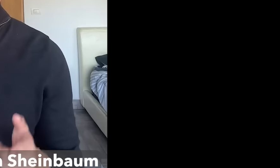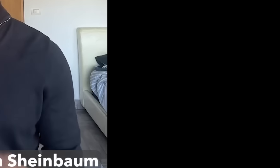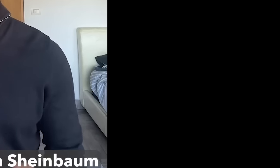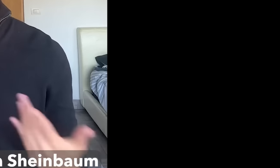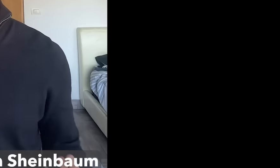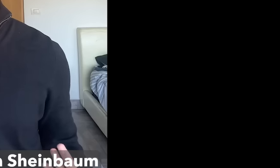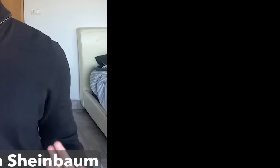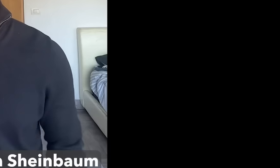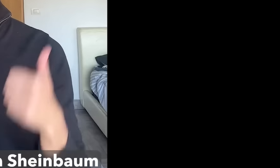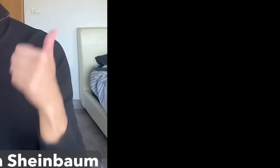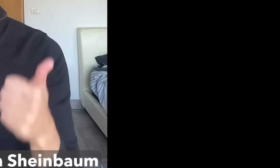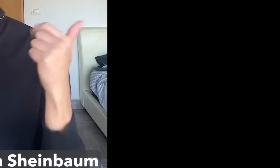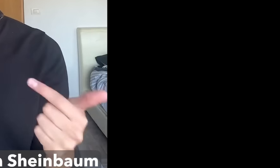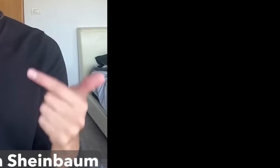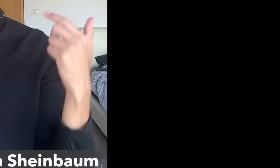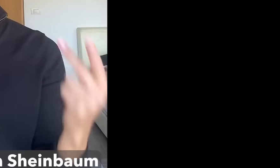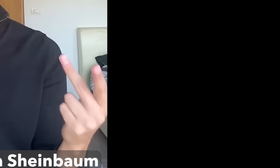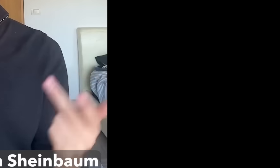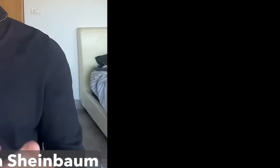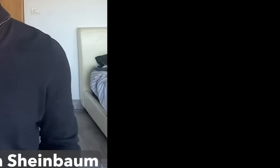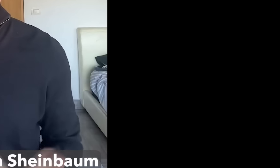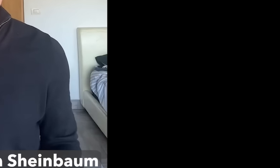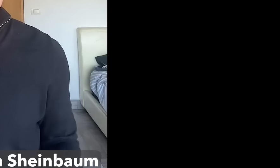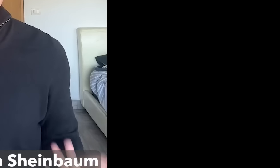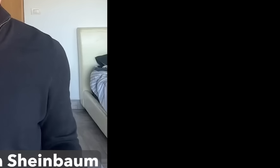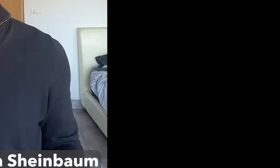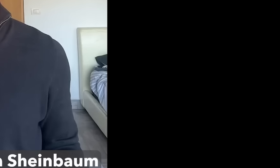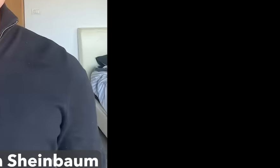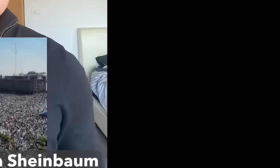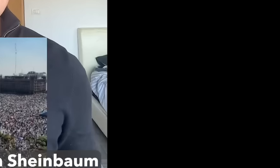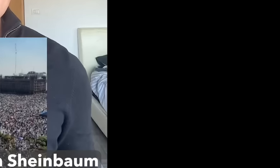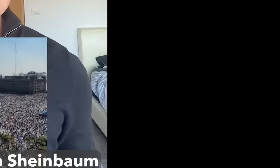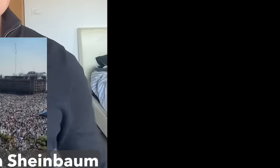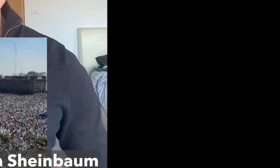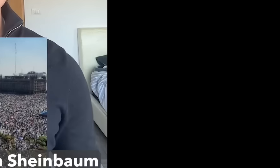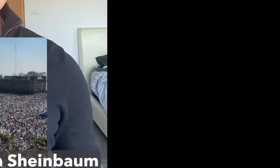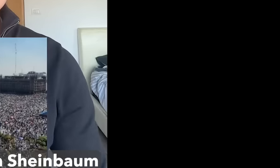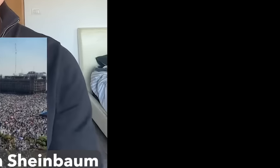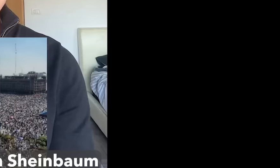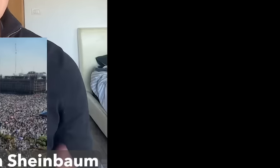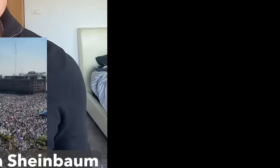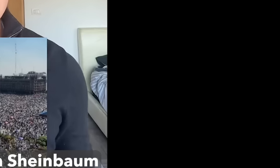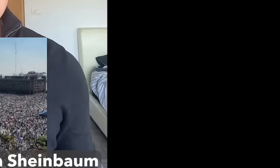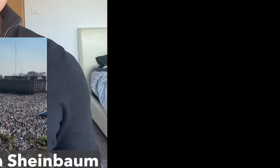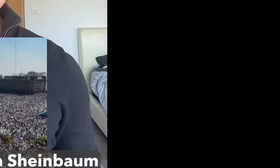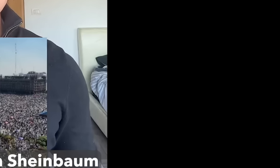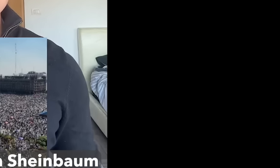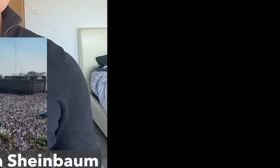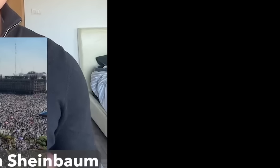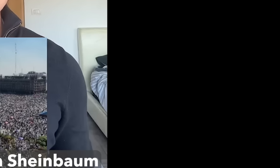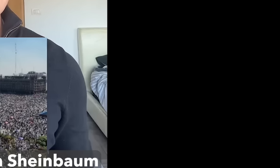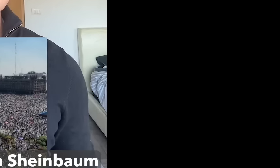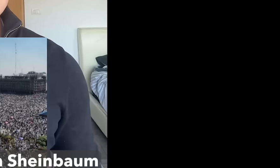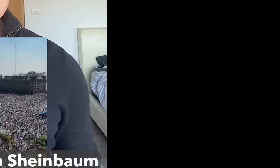en su gobierno no han hecho jamás, pero hoy tienen mansiones, ranchos, cientos de autos. A ellos, ¿cuándo los exponen? Su miedo al hartazgo del pueblo los tiene desesperados. Quieren